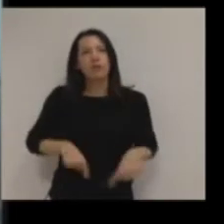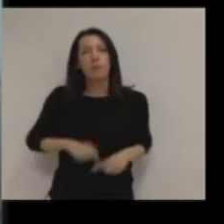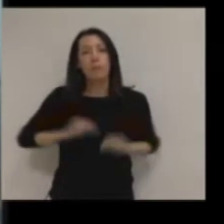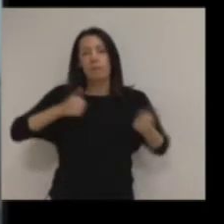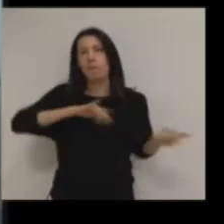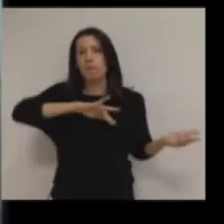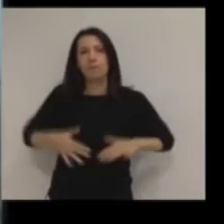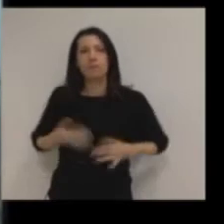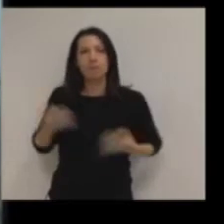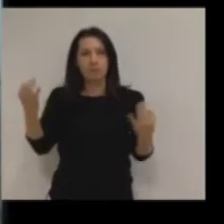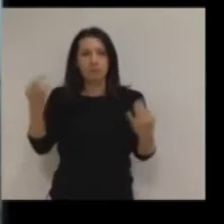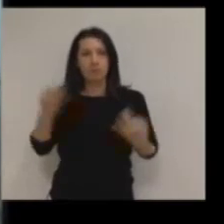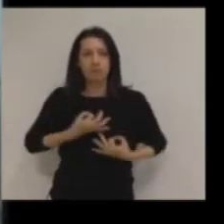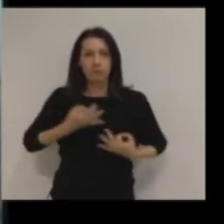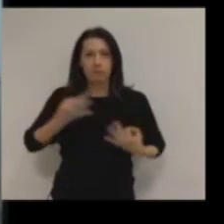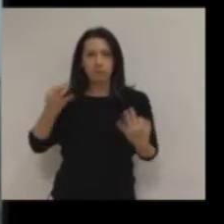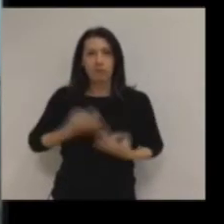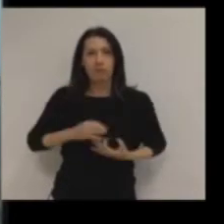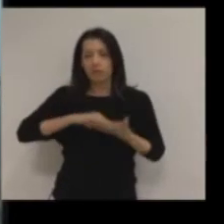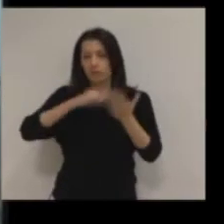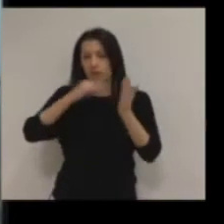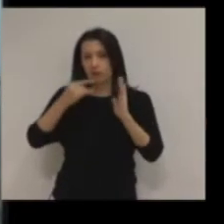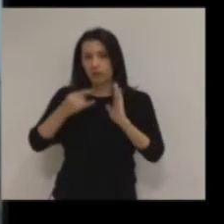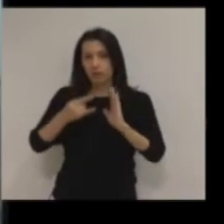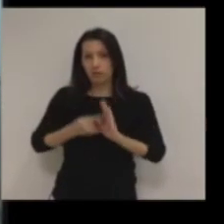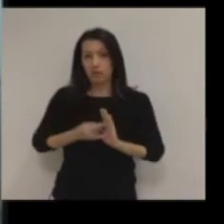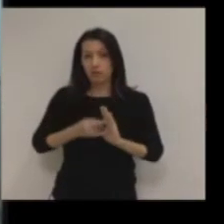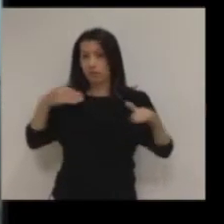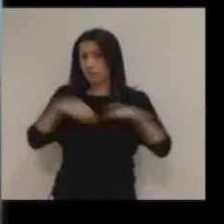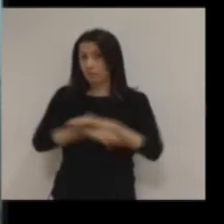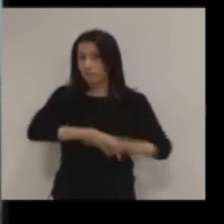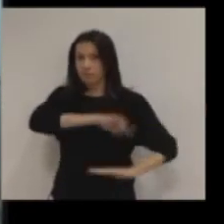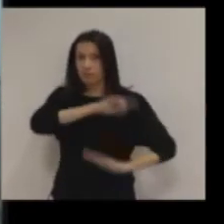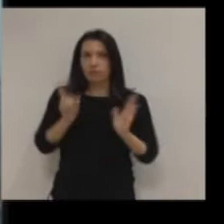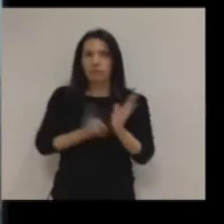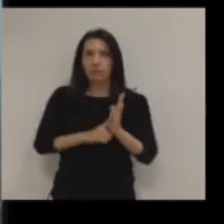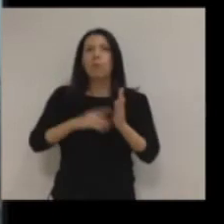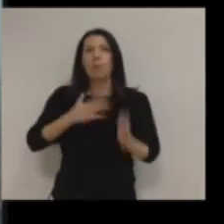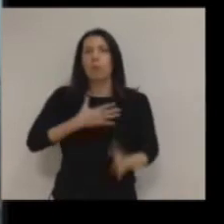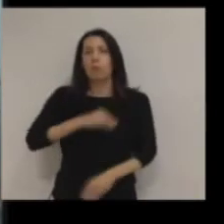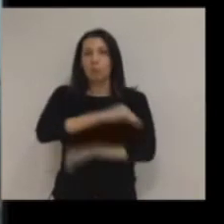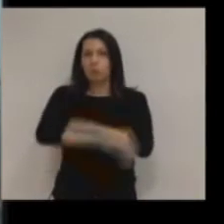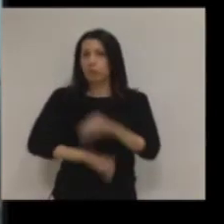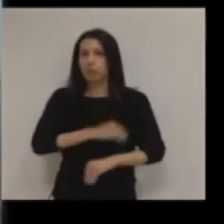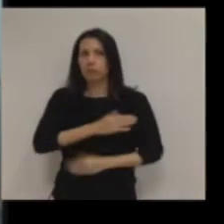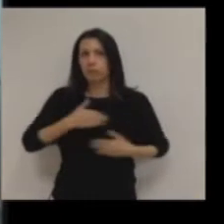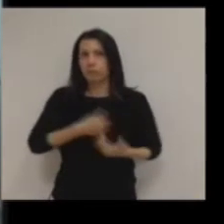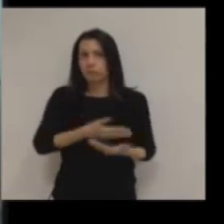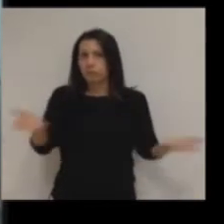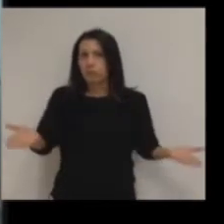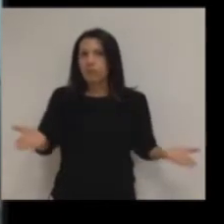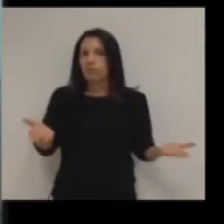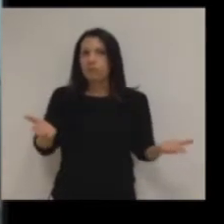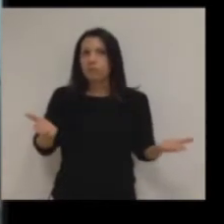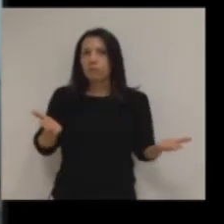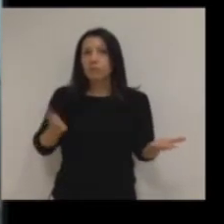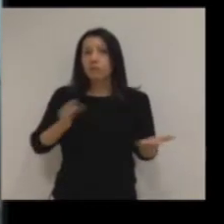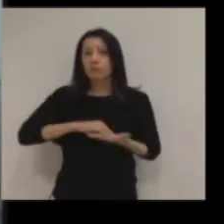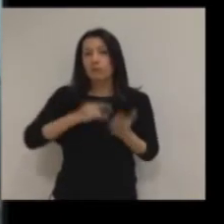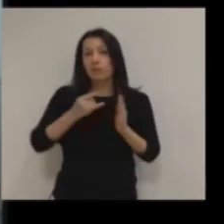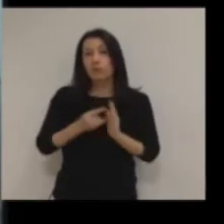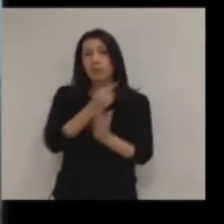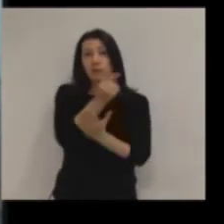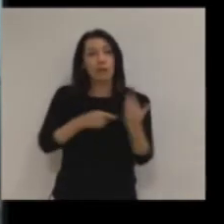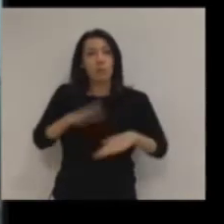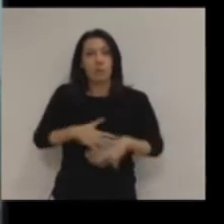puesta en marcha de tecnologías accesibles, usables y tecnologías